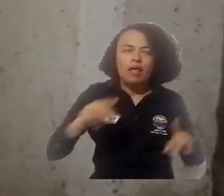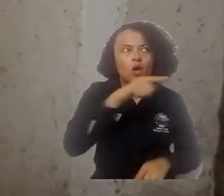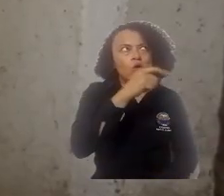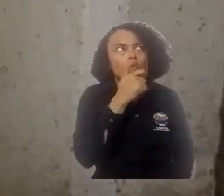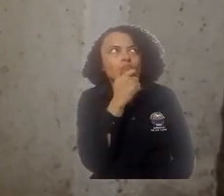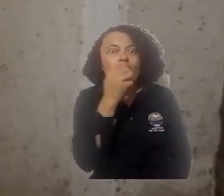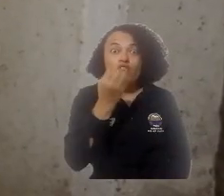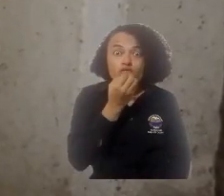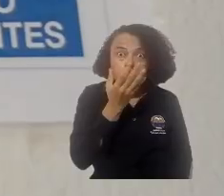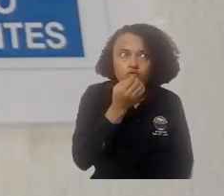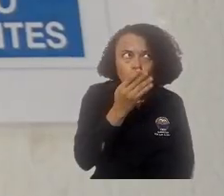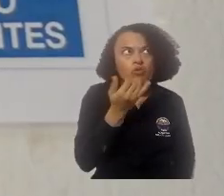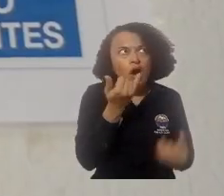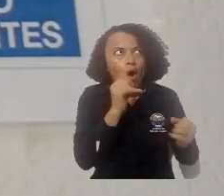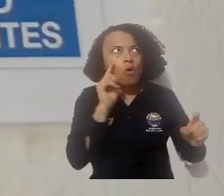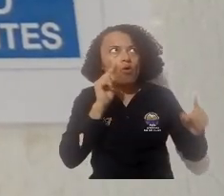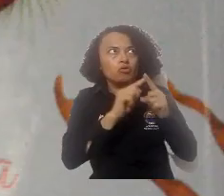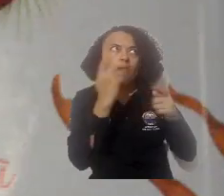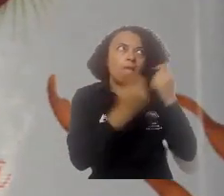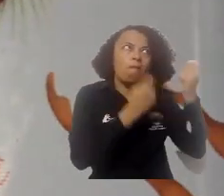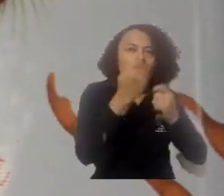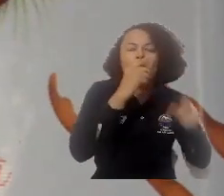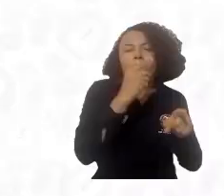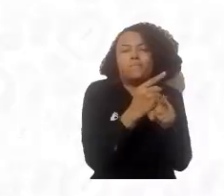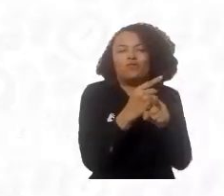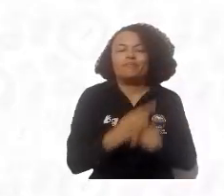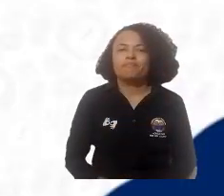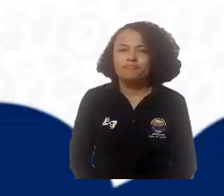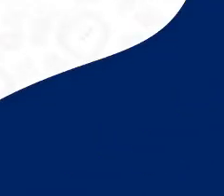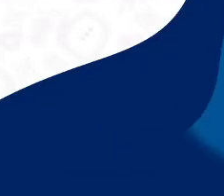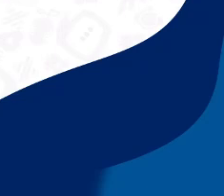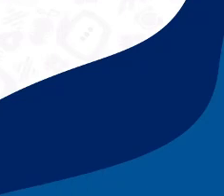nuestra región el éxito de lo que hoy es su negocio.